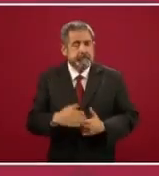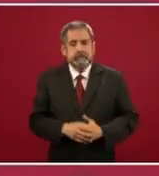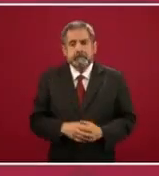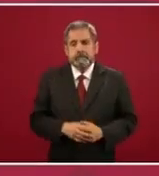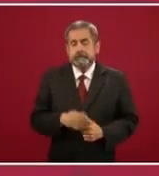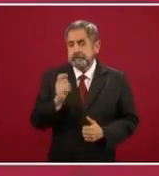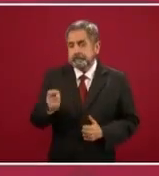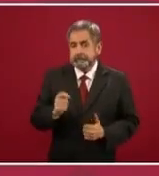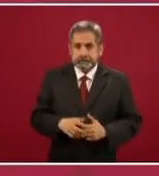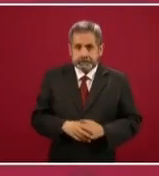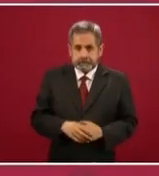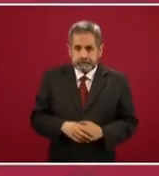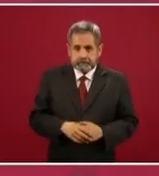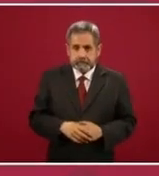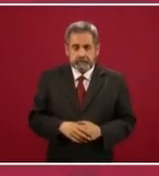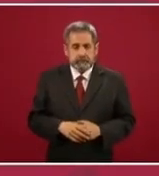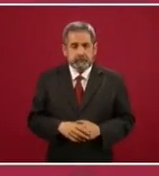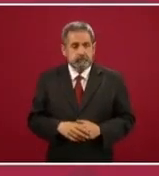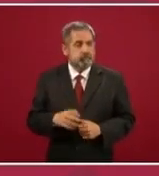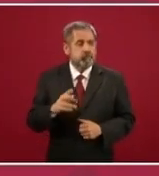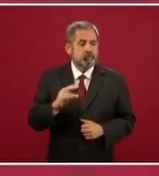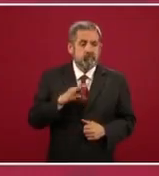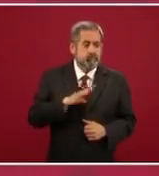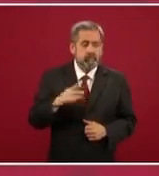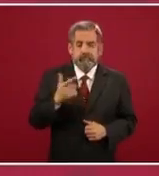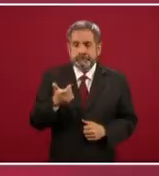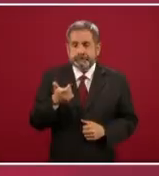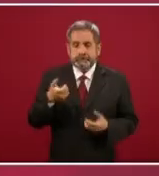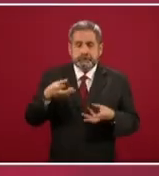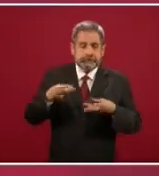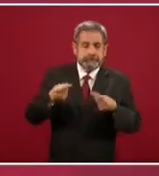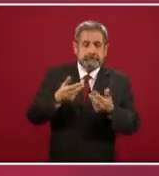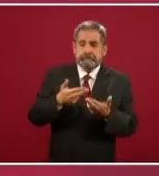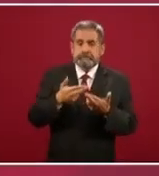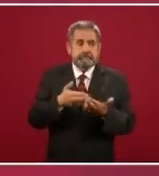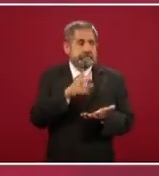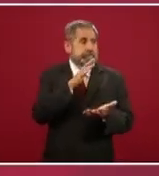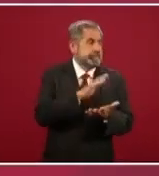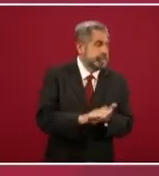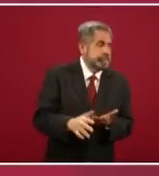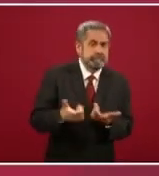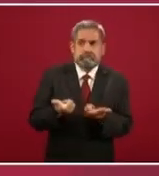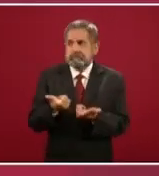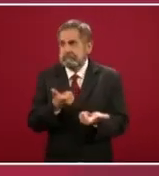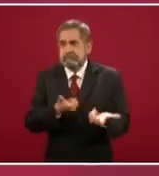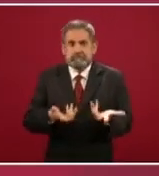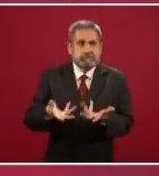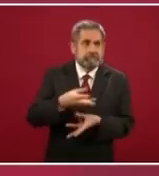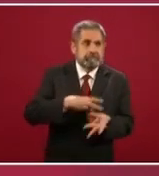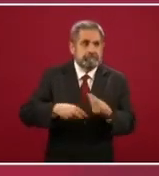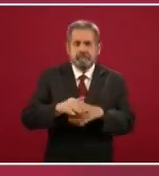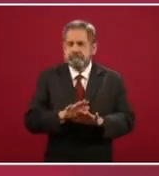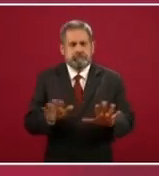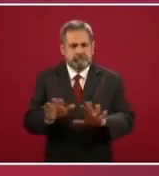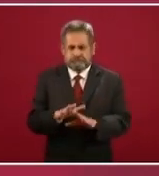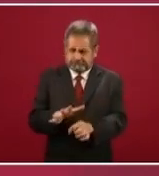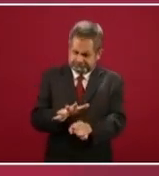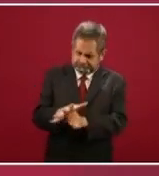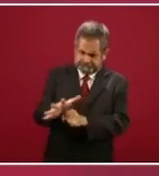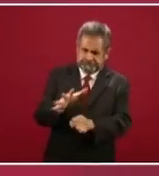No hay falta de recursos para la compra de medicamentos ni para